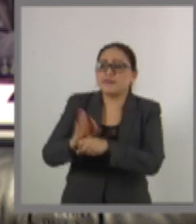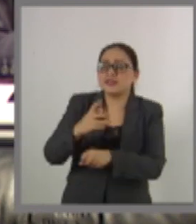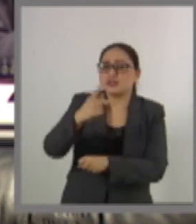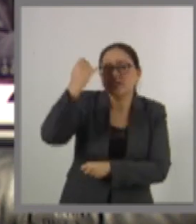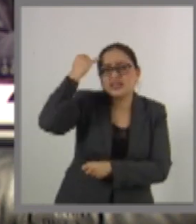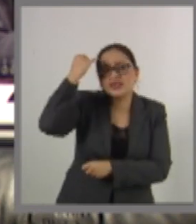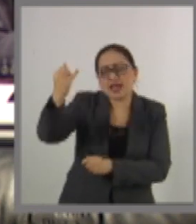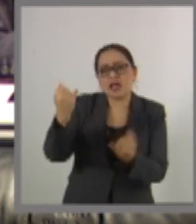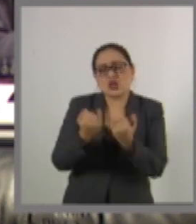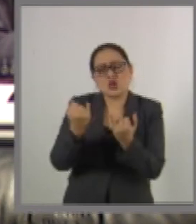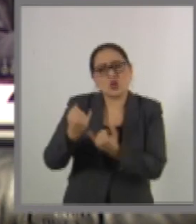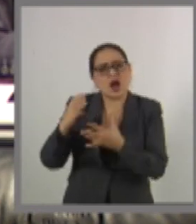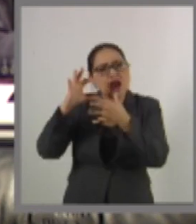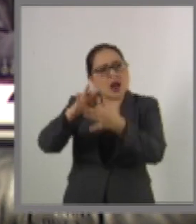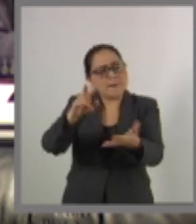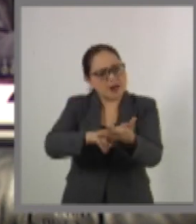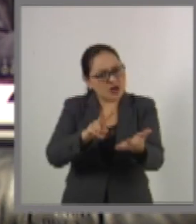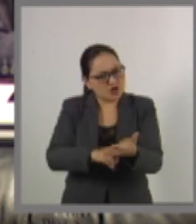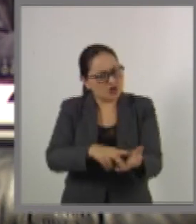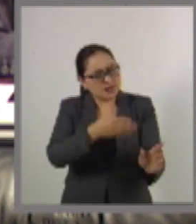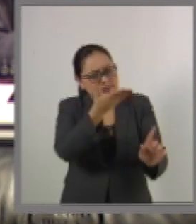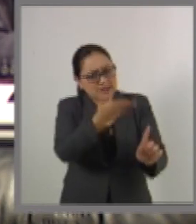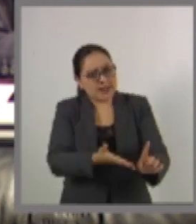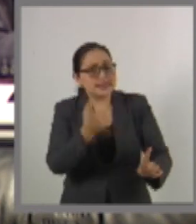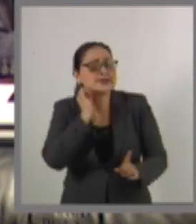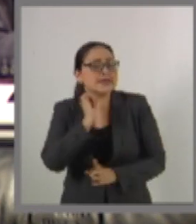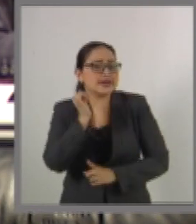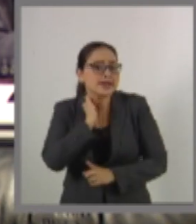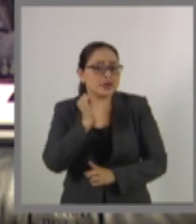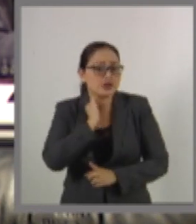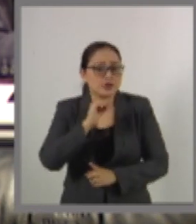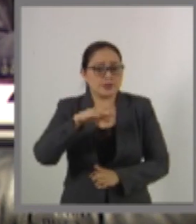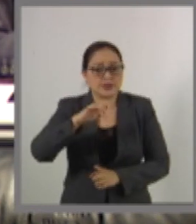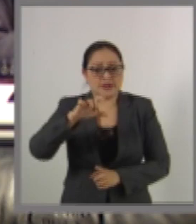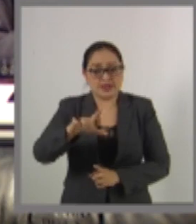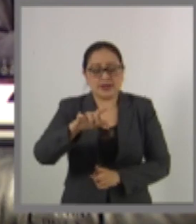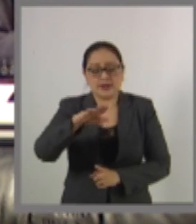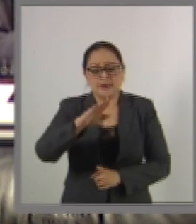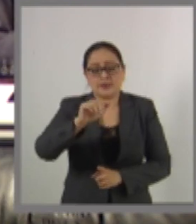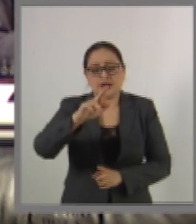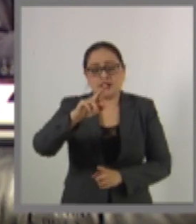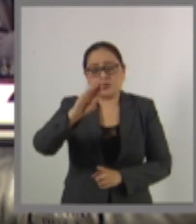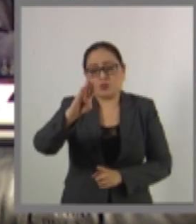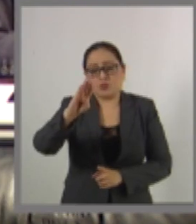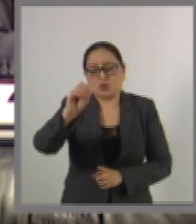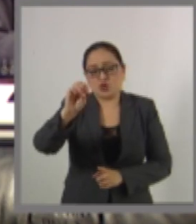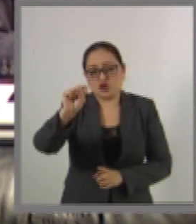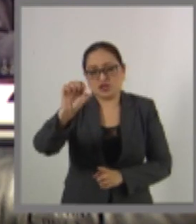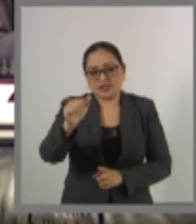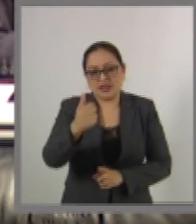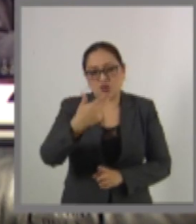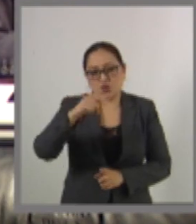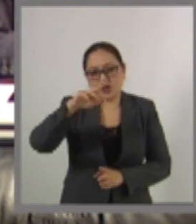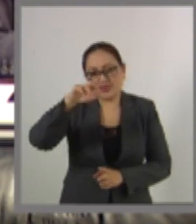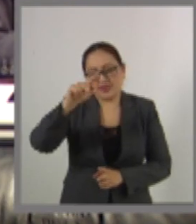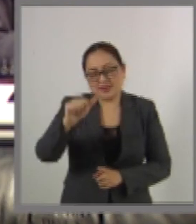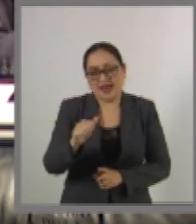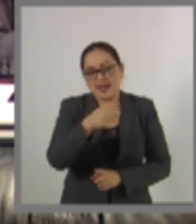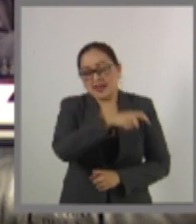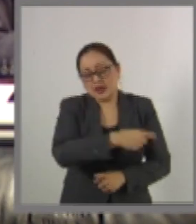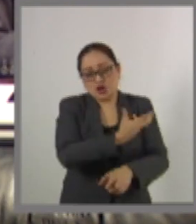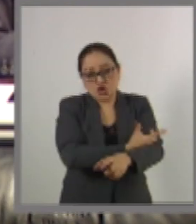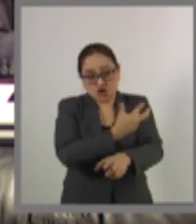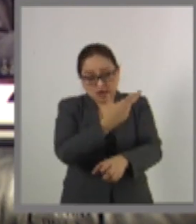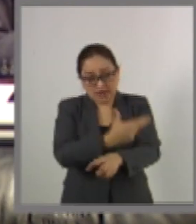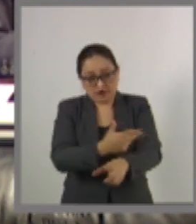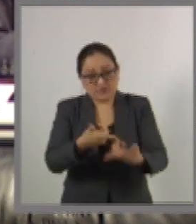ideales y de sus principios del senador Miguel Barbosa Huerta, coordinador